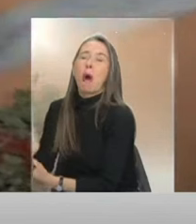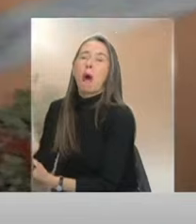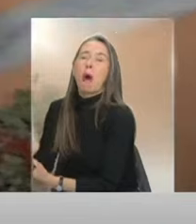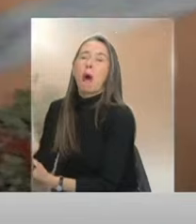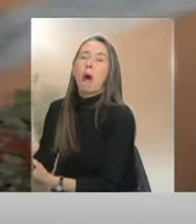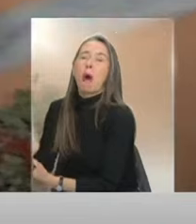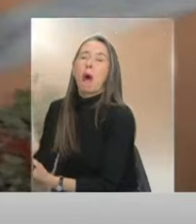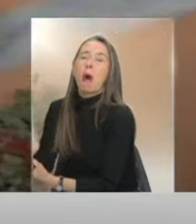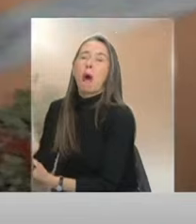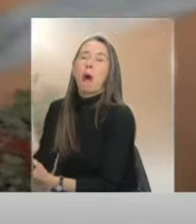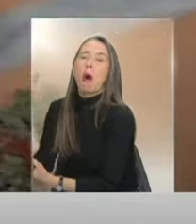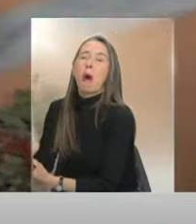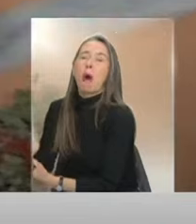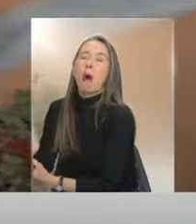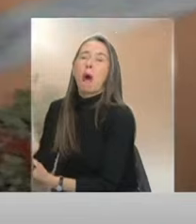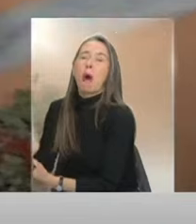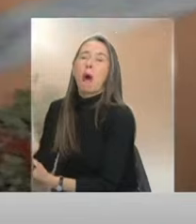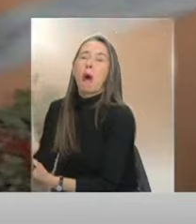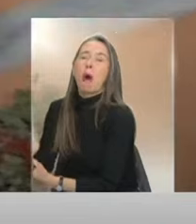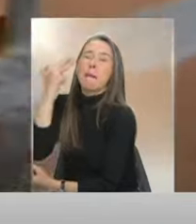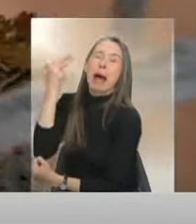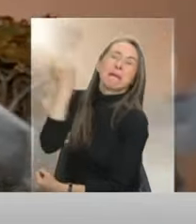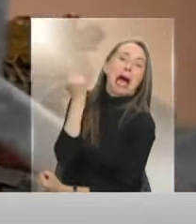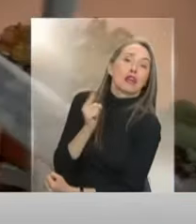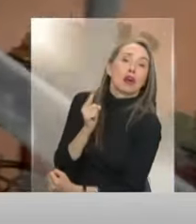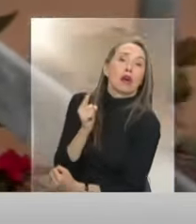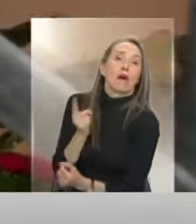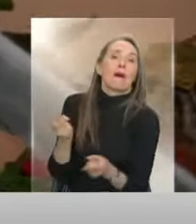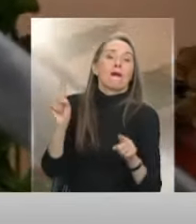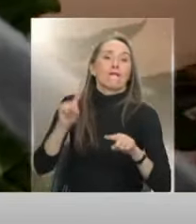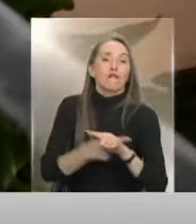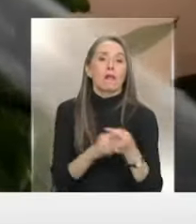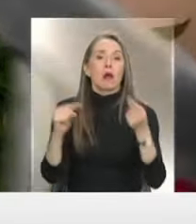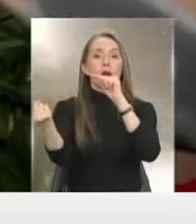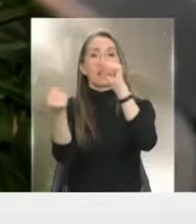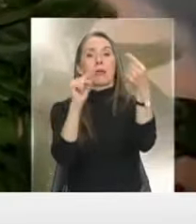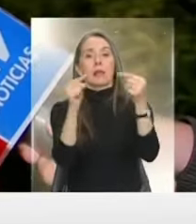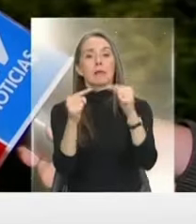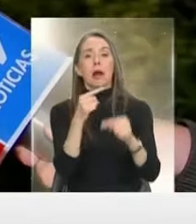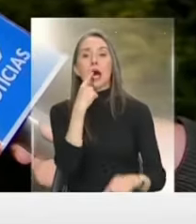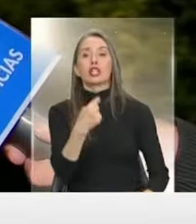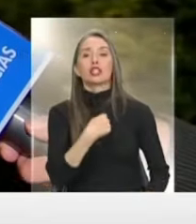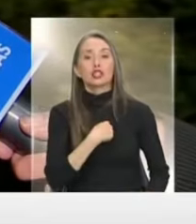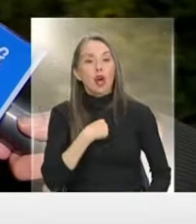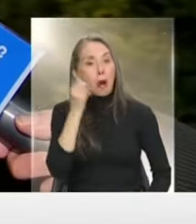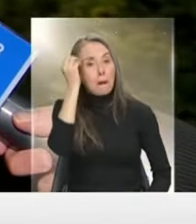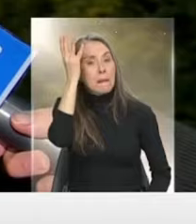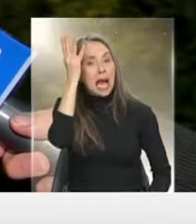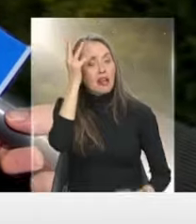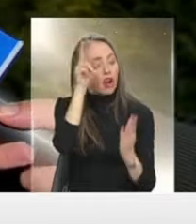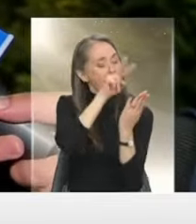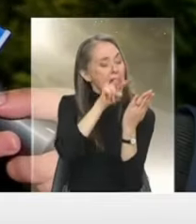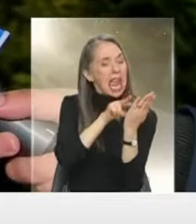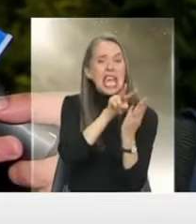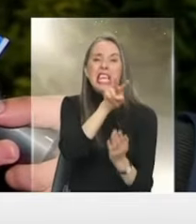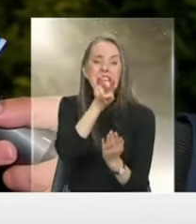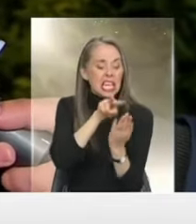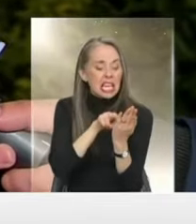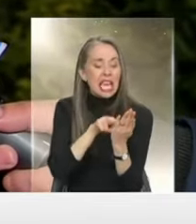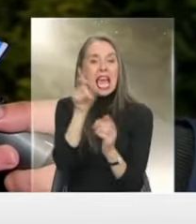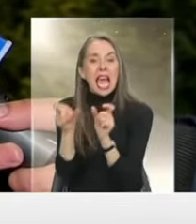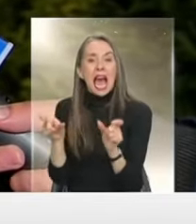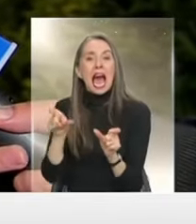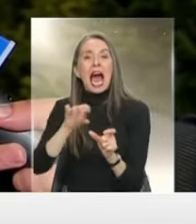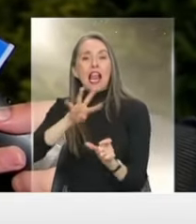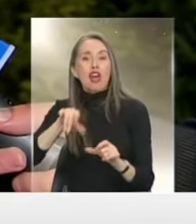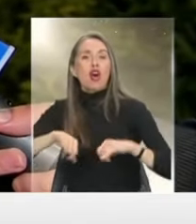sé a quién voy a votar. Creo que va a ser en blanco. Las llamas del debate. Yo me acordé que había leído por ahí que esto les falta